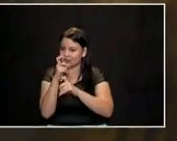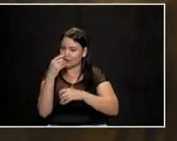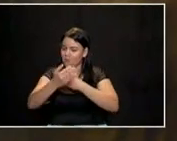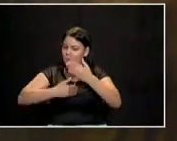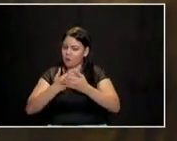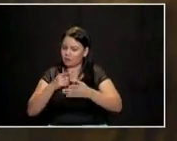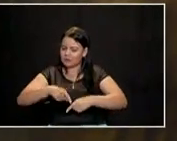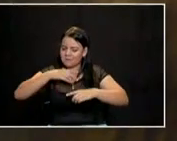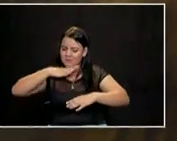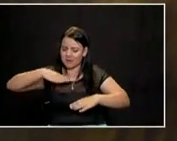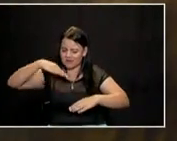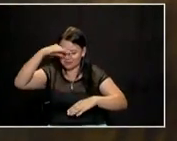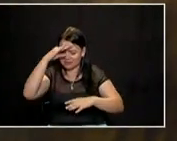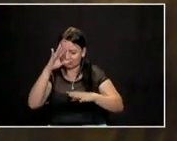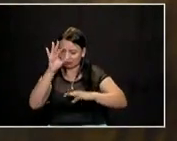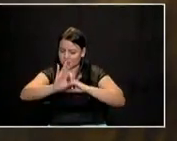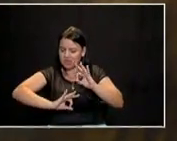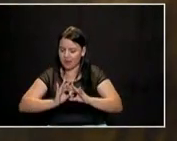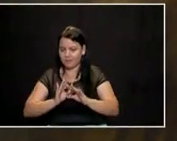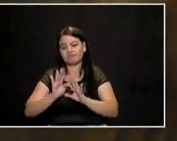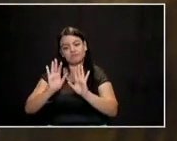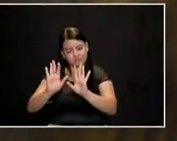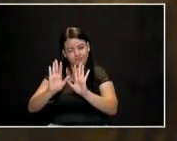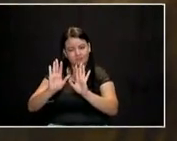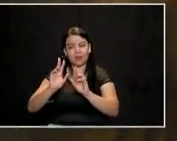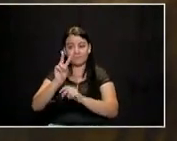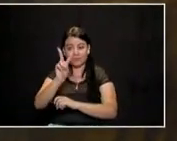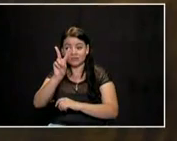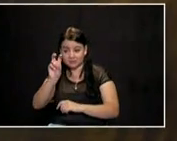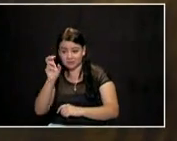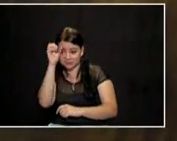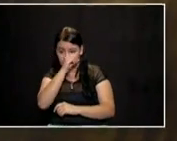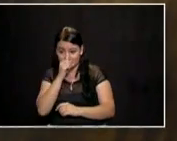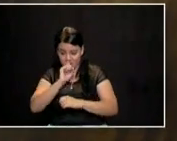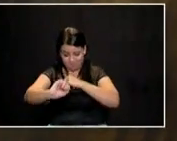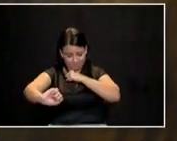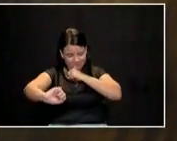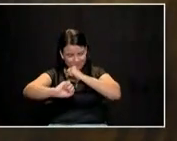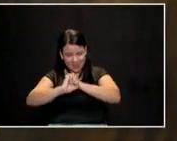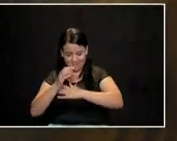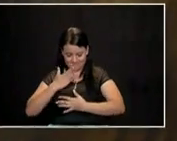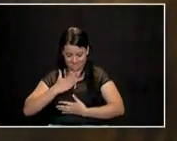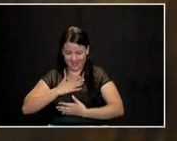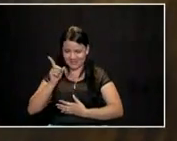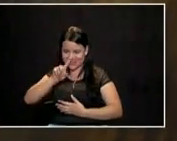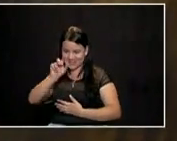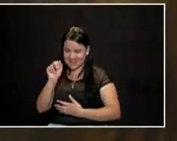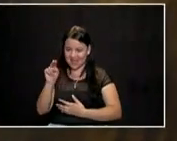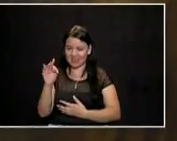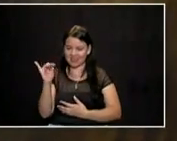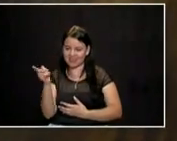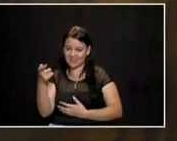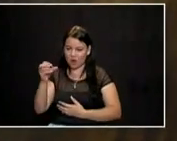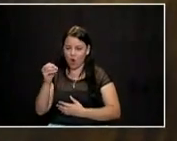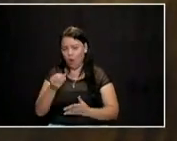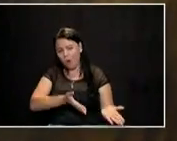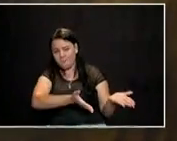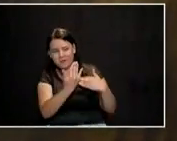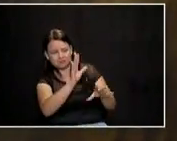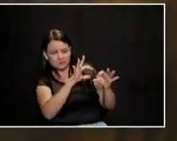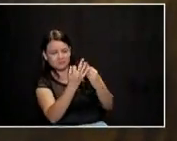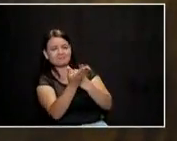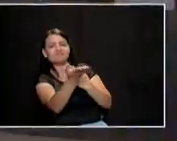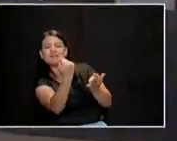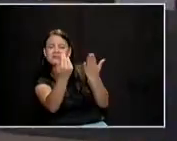cuidar. Por eso el 27 de octubre vota por Santiago Gómez. Sal con toda tu fuerza, con todas tus familias y amigos a votar por